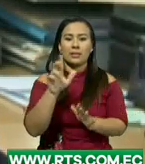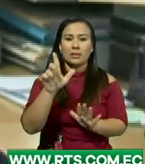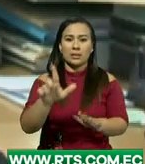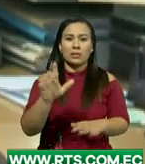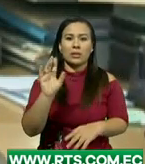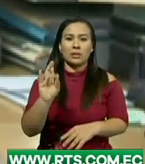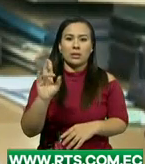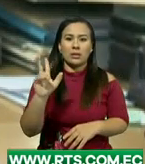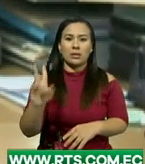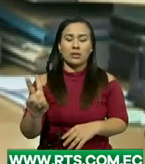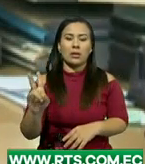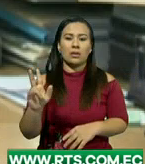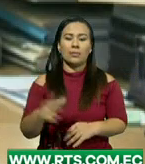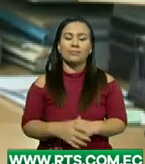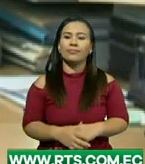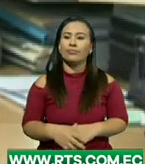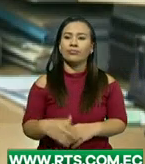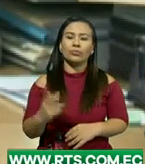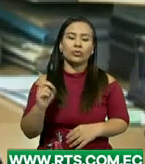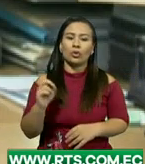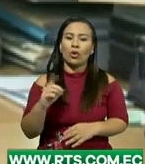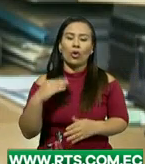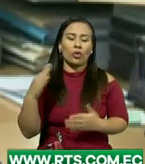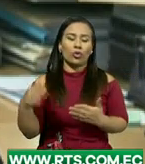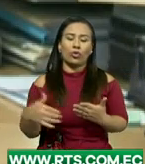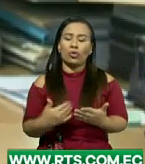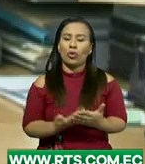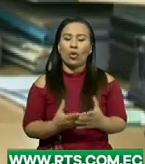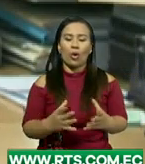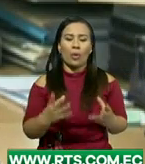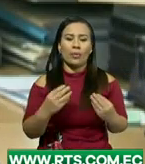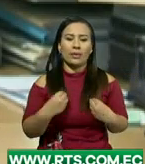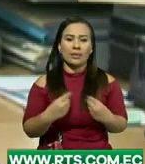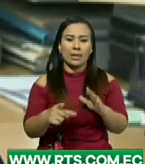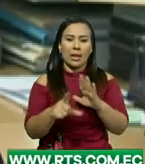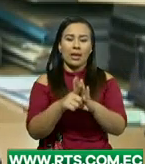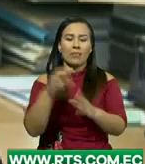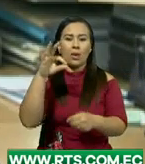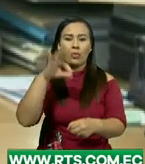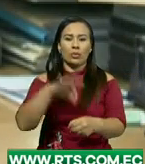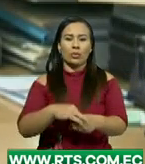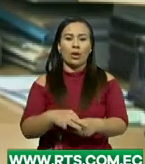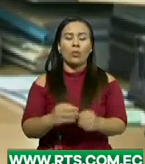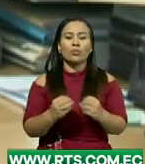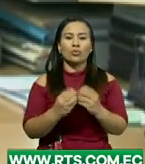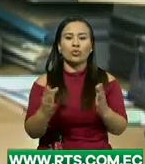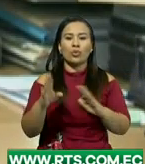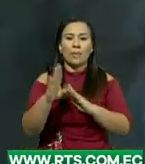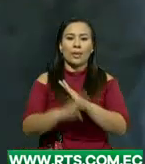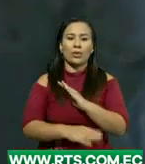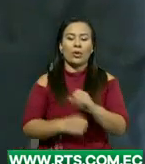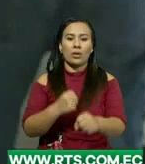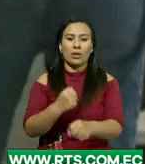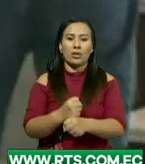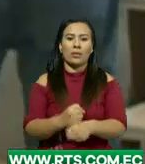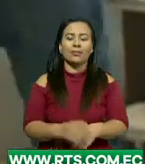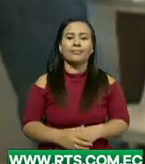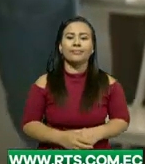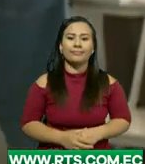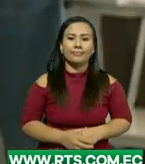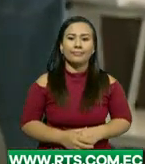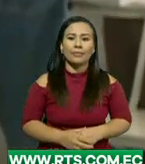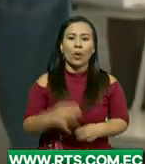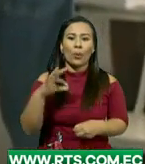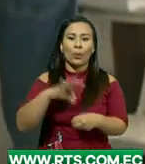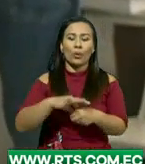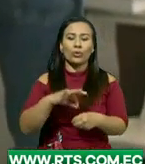247.733 extranjeros, es decir, no todos ellos cumplen las condiciones para sufragar, muchos de ellos son menores de edad. El voto de los extranjeros